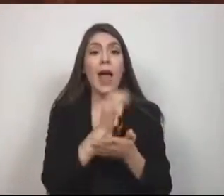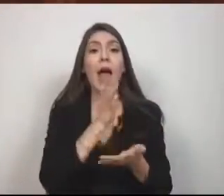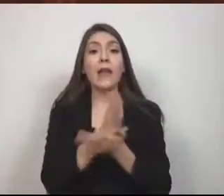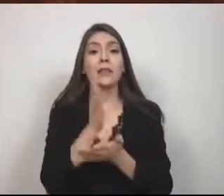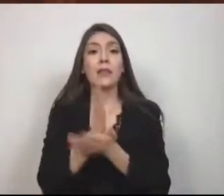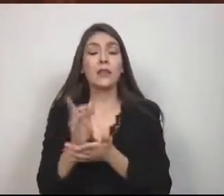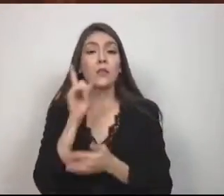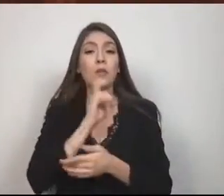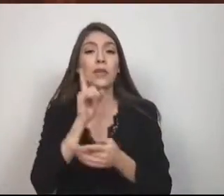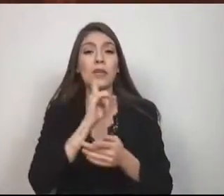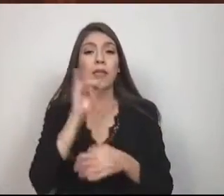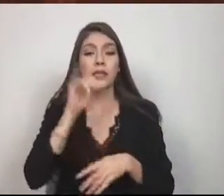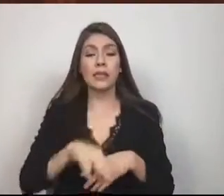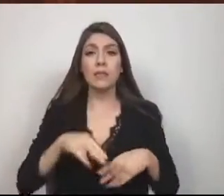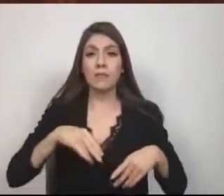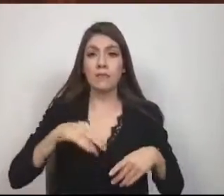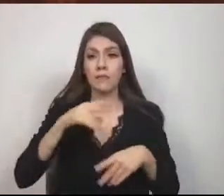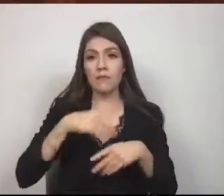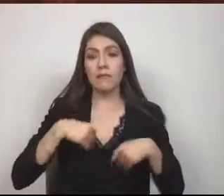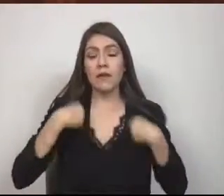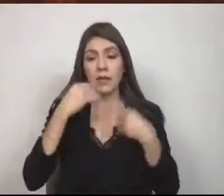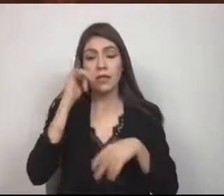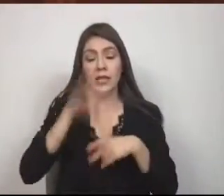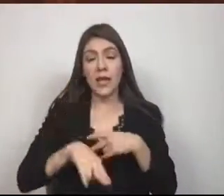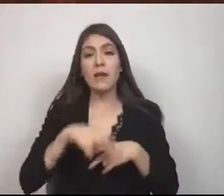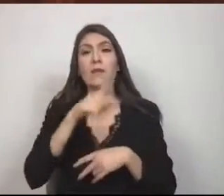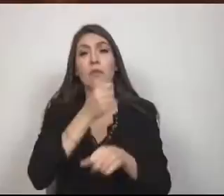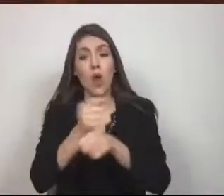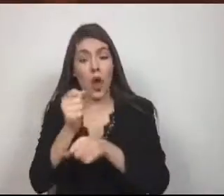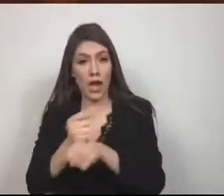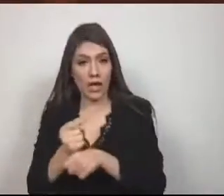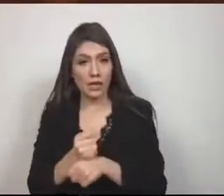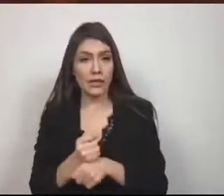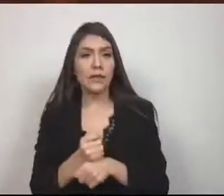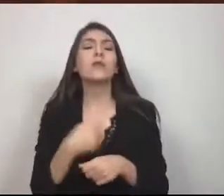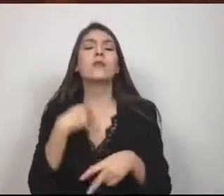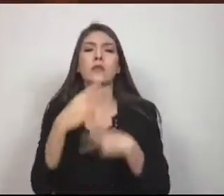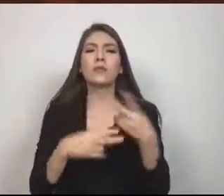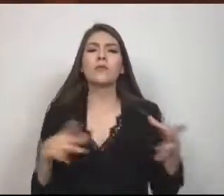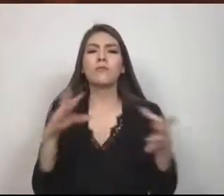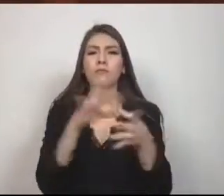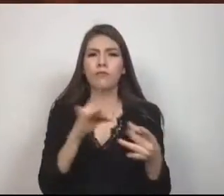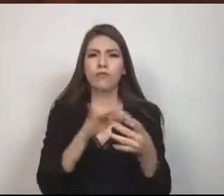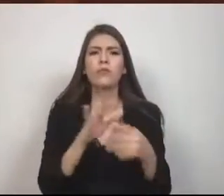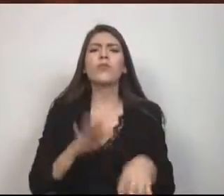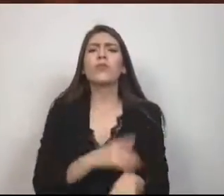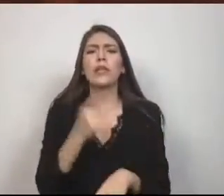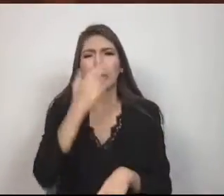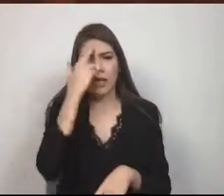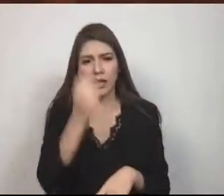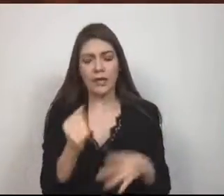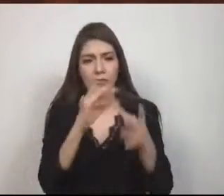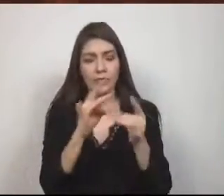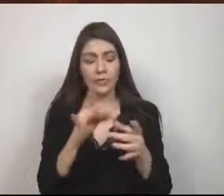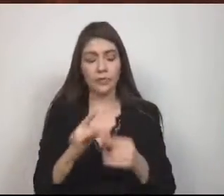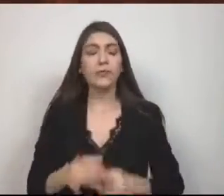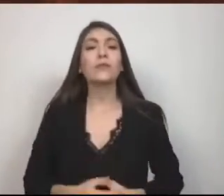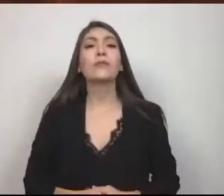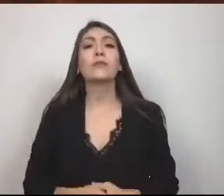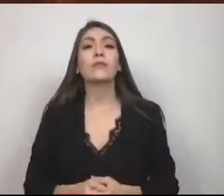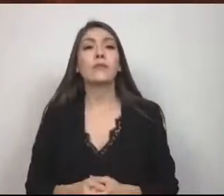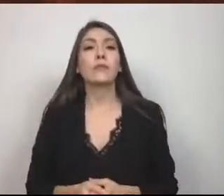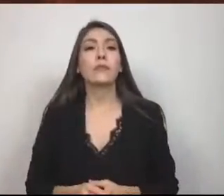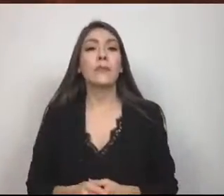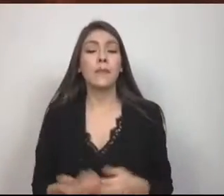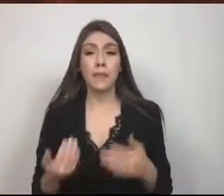Libre de Violencia, con sustento en la siguiente exposición de motivos. El 18 de marzo del año